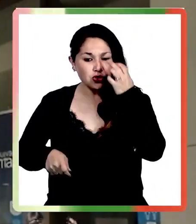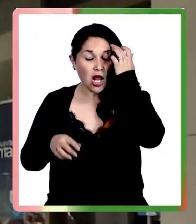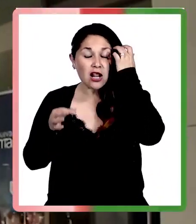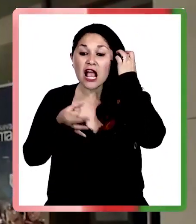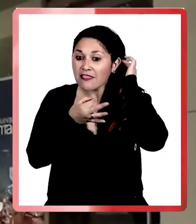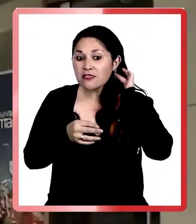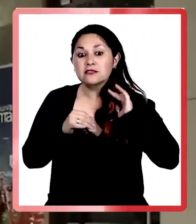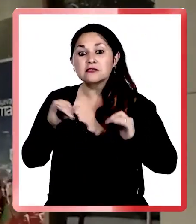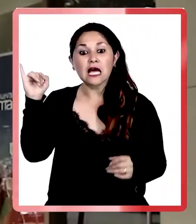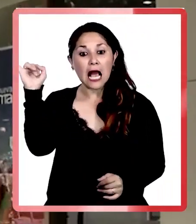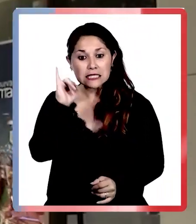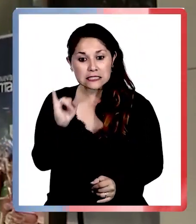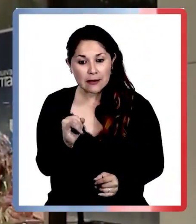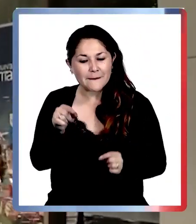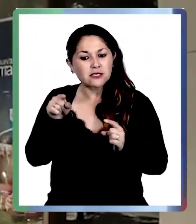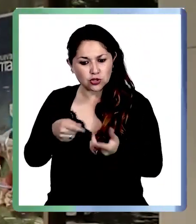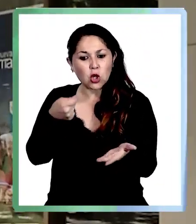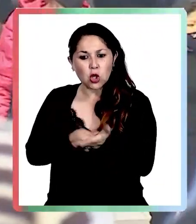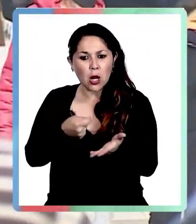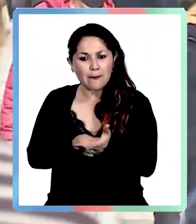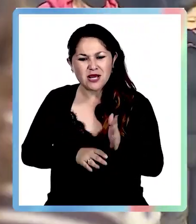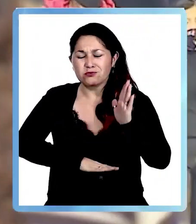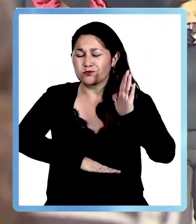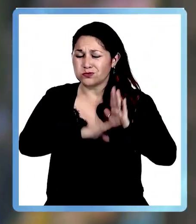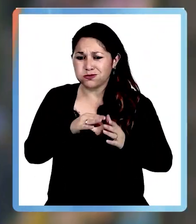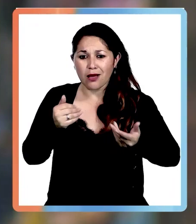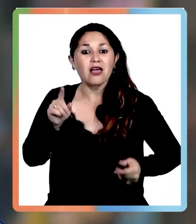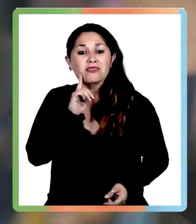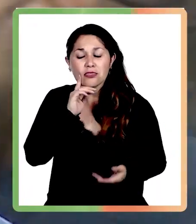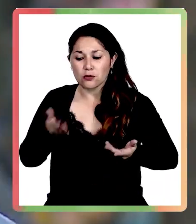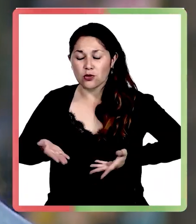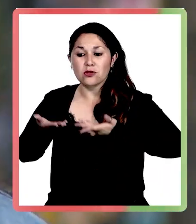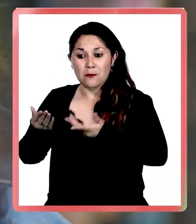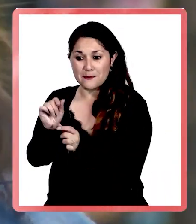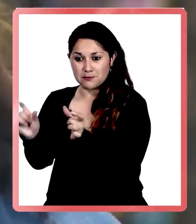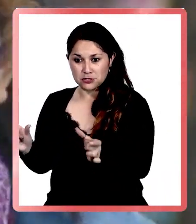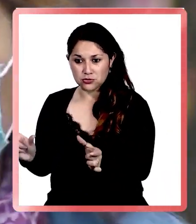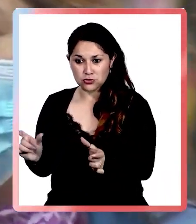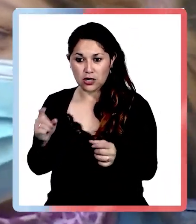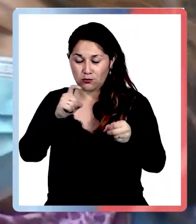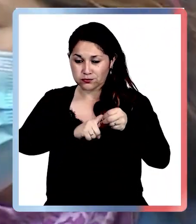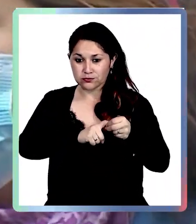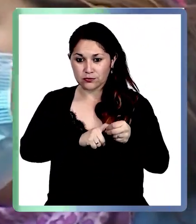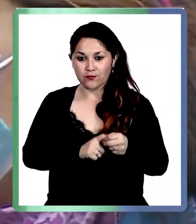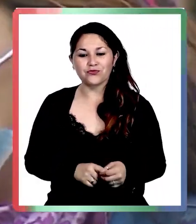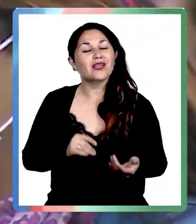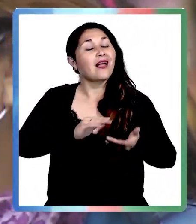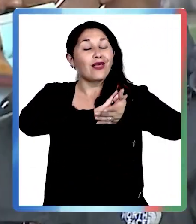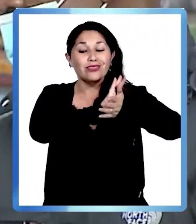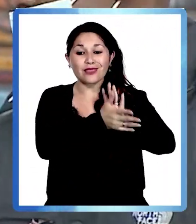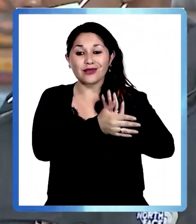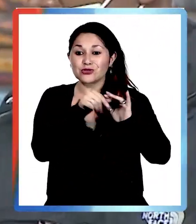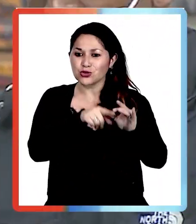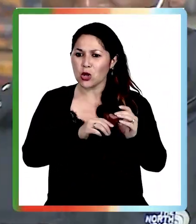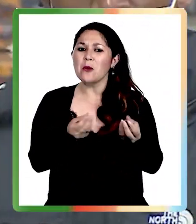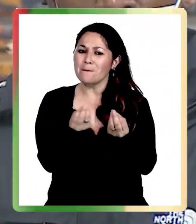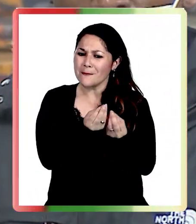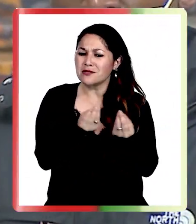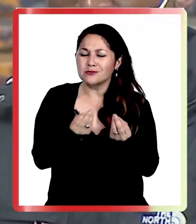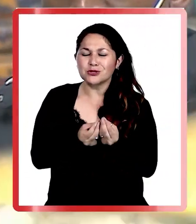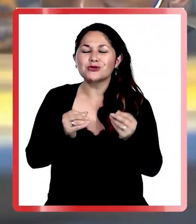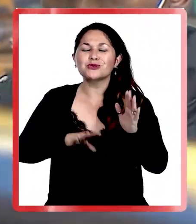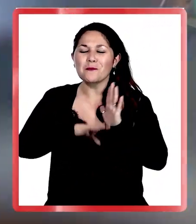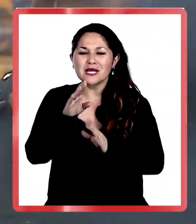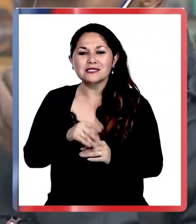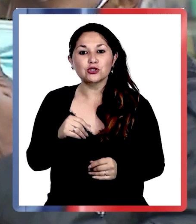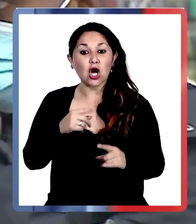que las ISAPRES cobraron de más y deben devolver los dineros a los afiliados. Bien, de todo esto y mucho más vamos a hablar